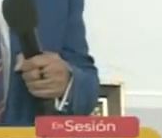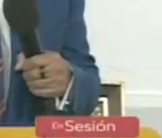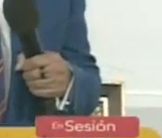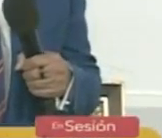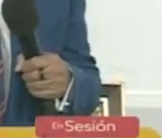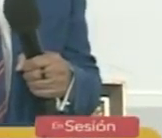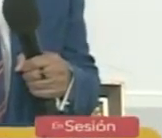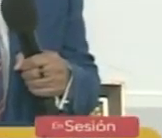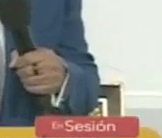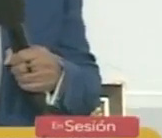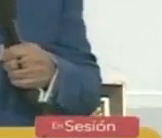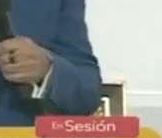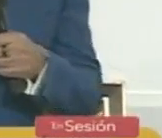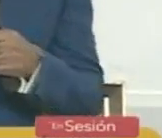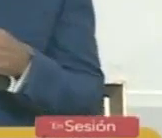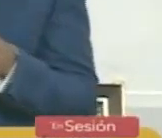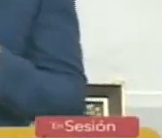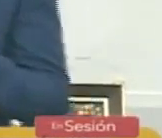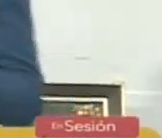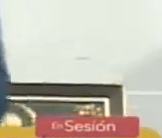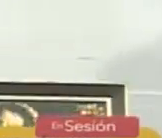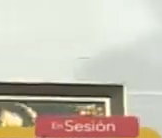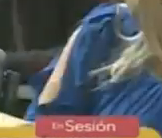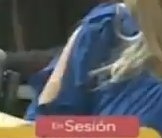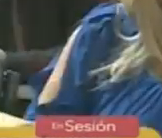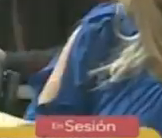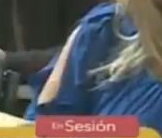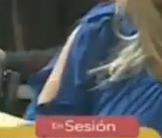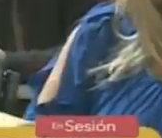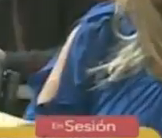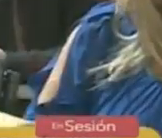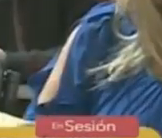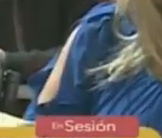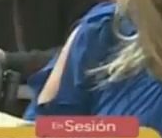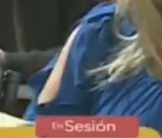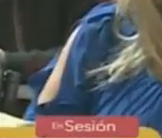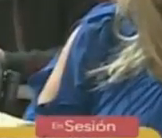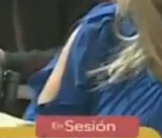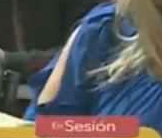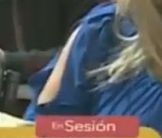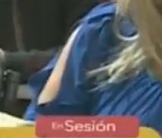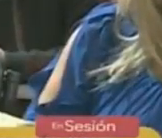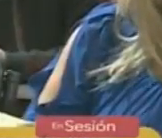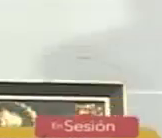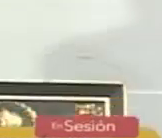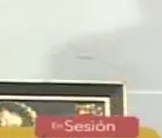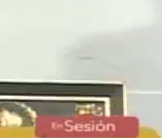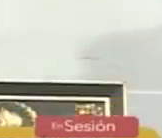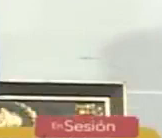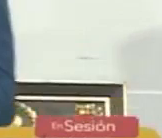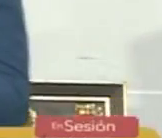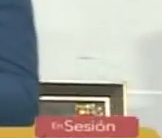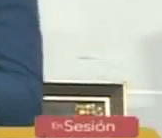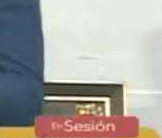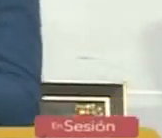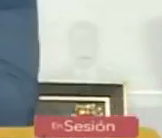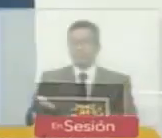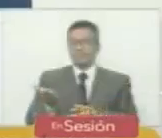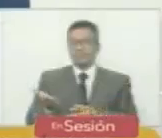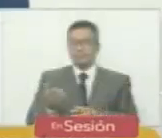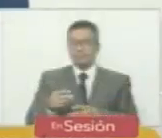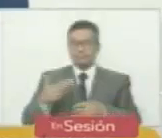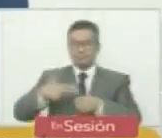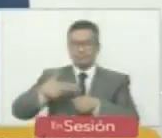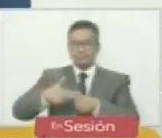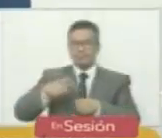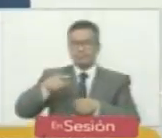nuestros compatriotas y de los cuatro instructores iraníes, el complot de negarle ripostar combustible